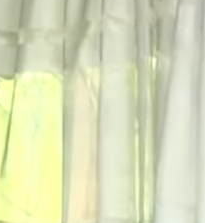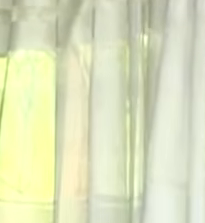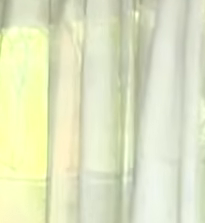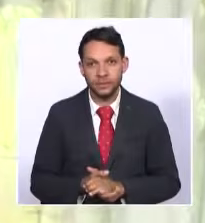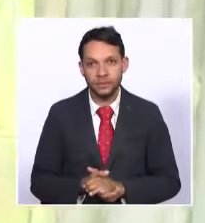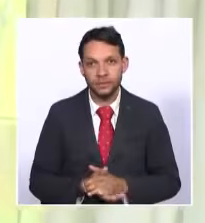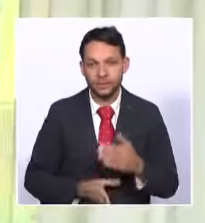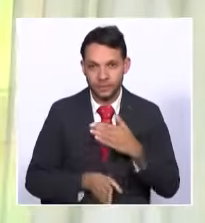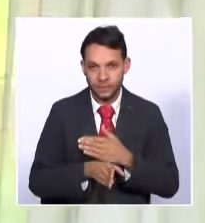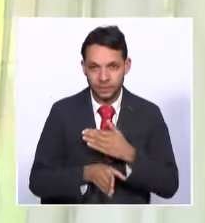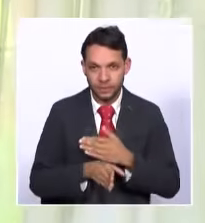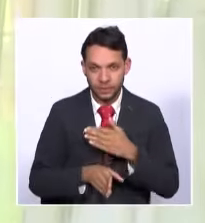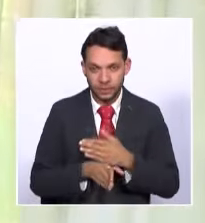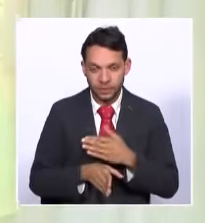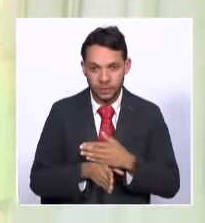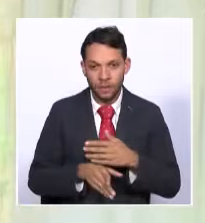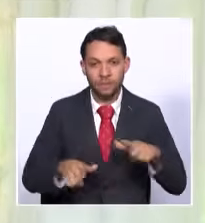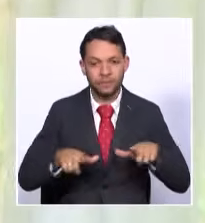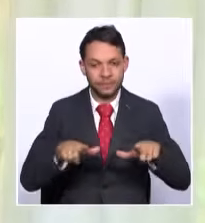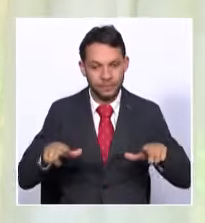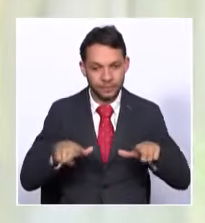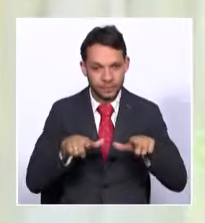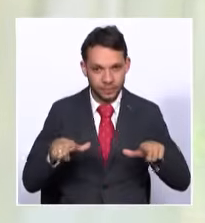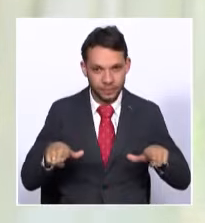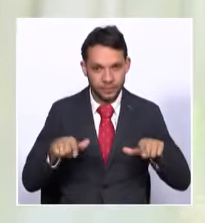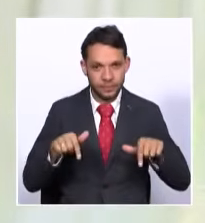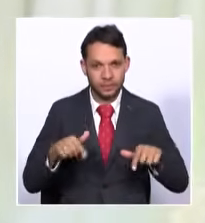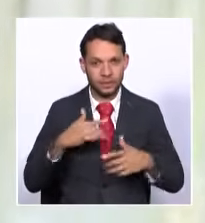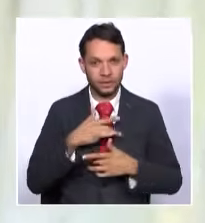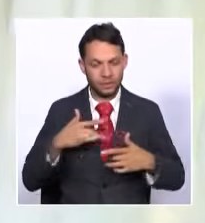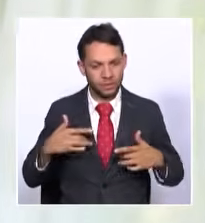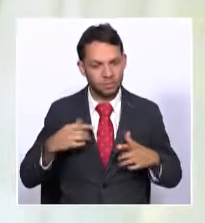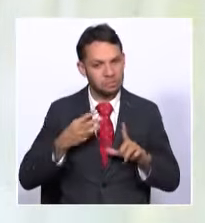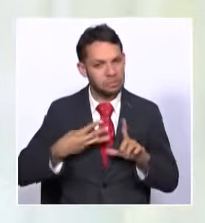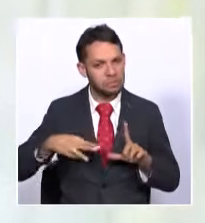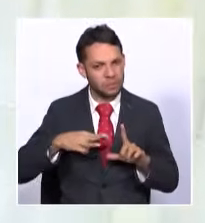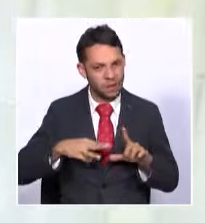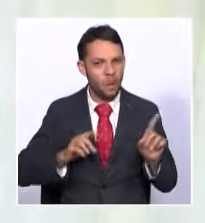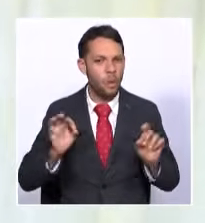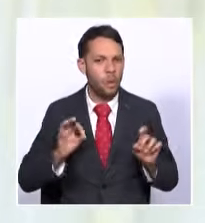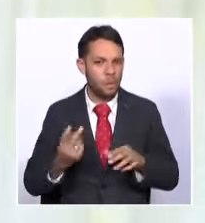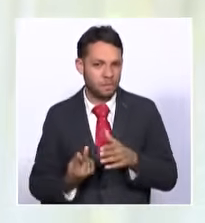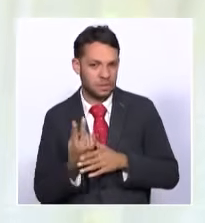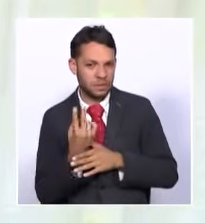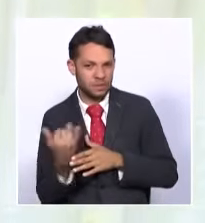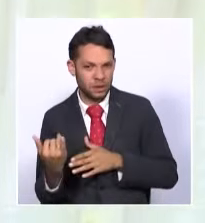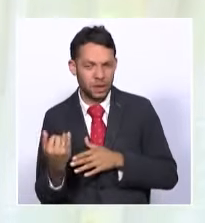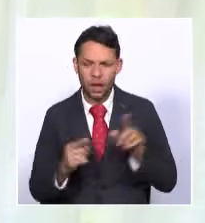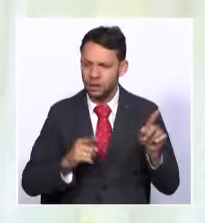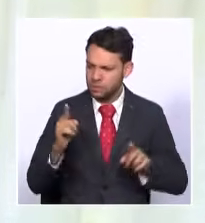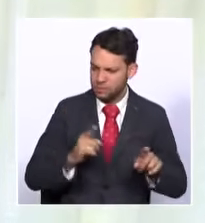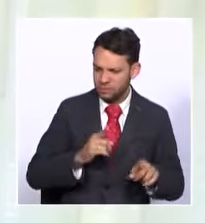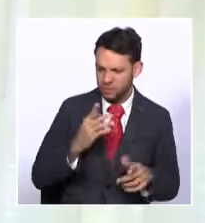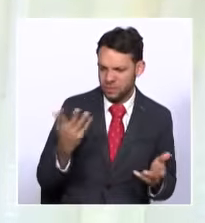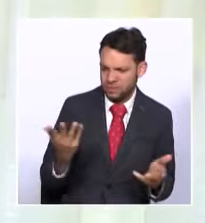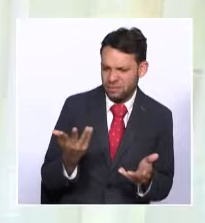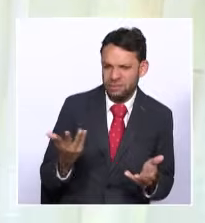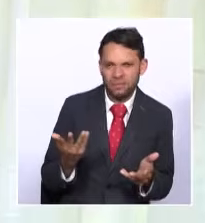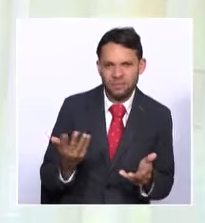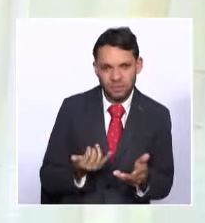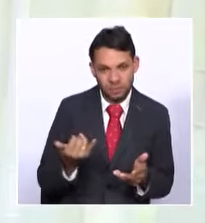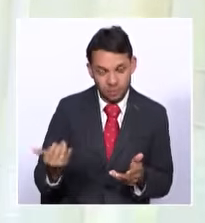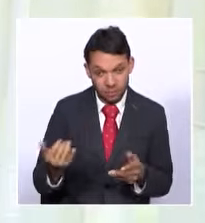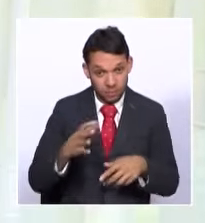Y continuamos en otro de los espacios de nuestro Parque de la Salud, y la gente dirá, bueno, ¿y dónde están metidos? Eso es un